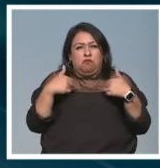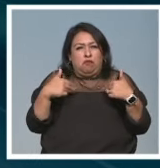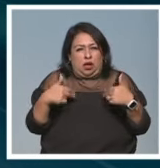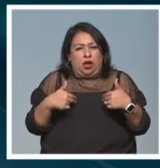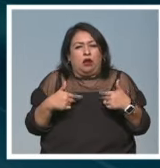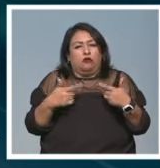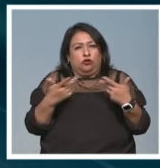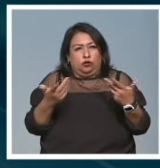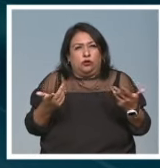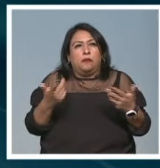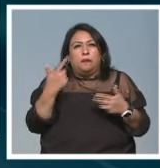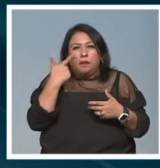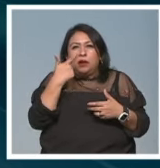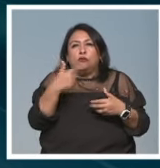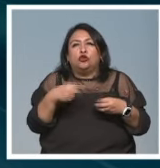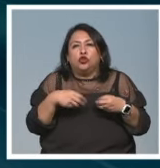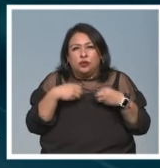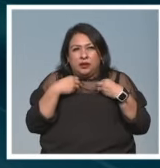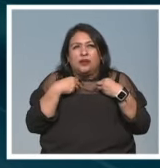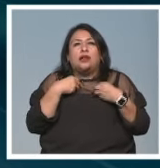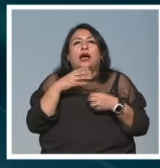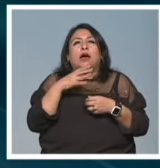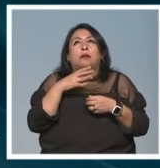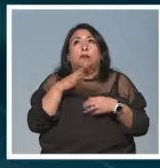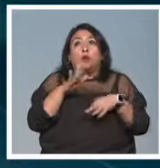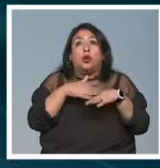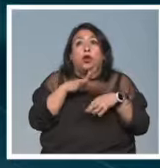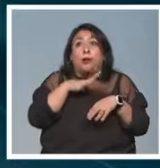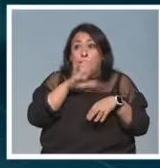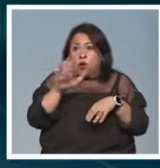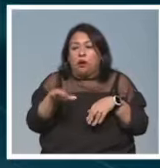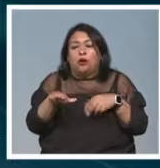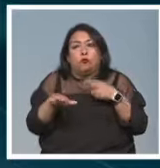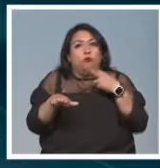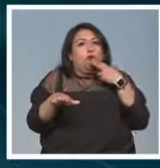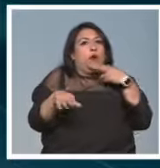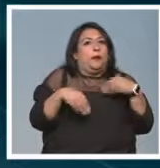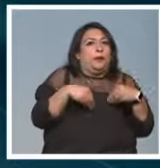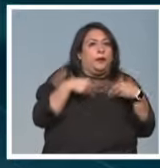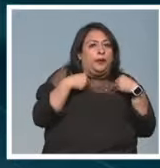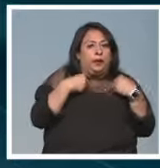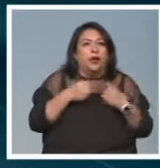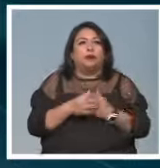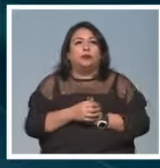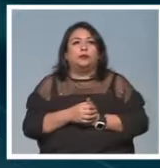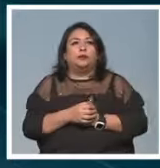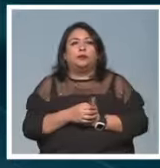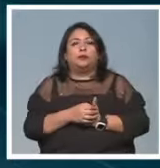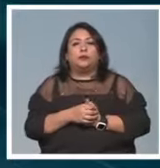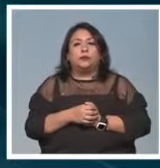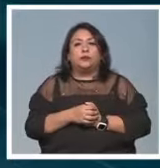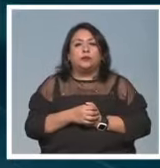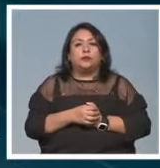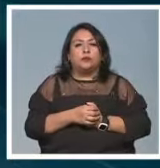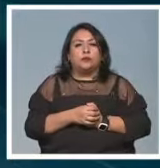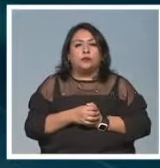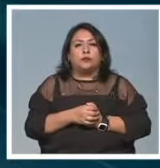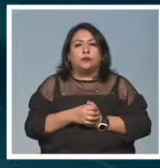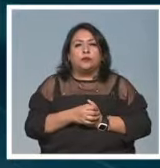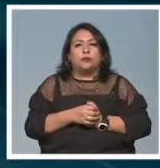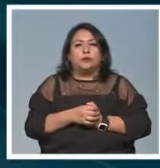vamos, apreciamos la vida porque existe la muerte. ¡Estoy muriendo! ¡Lo sé!